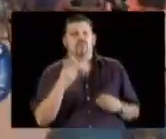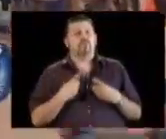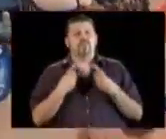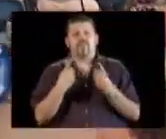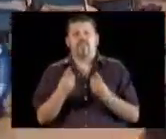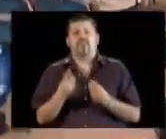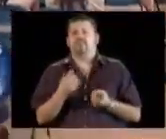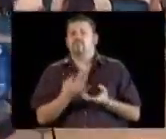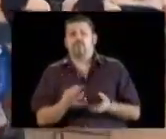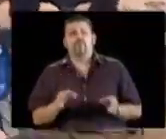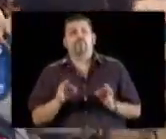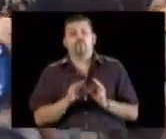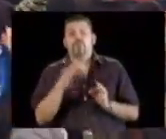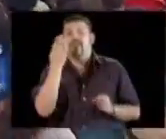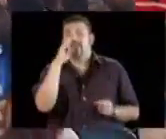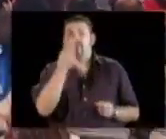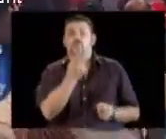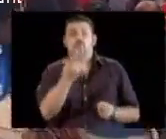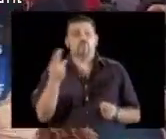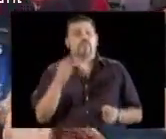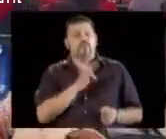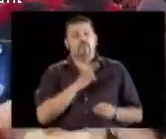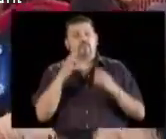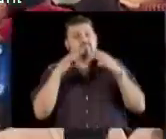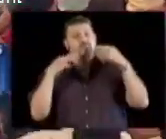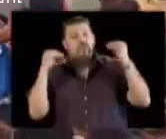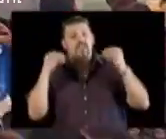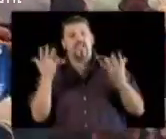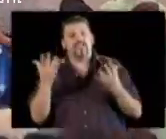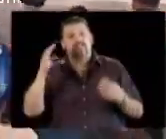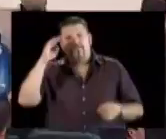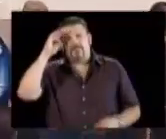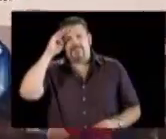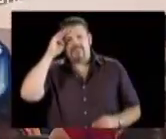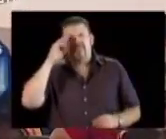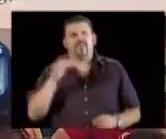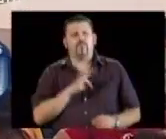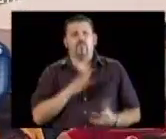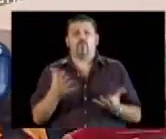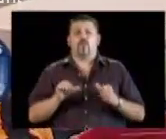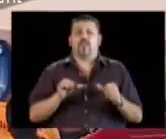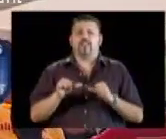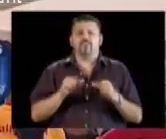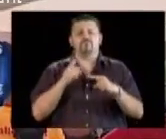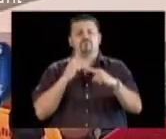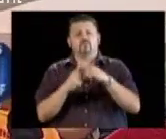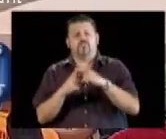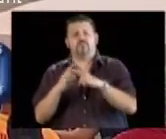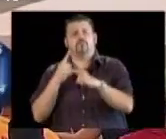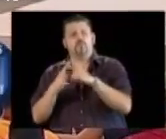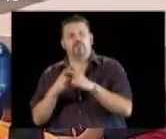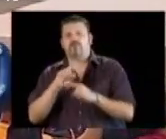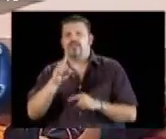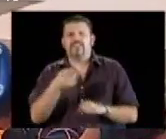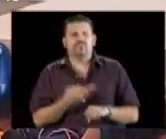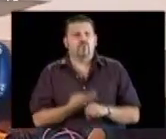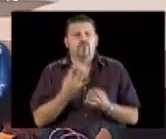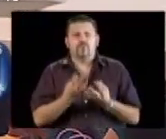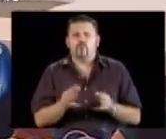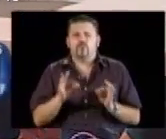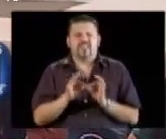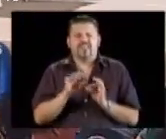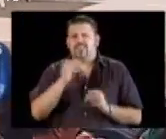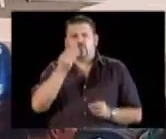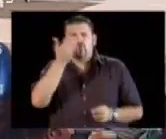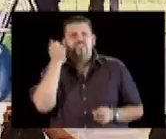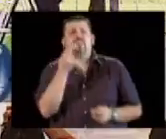que, por ejemplo, se sonrían a ustedes mismos. Eso es empezar con una actitud positiva el día y eso es muy importante. Y no saben qué